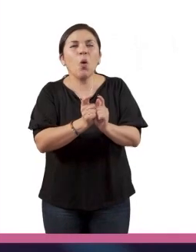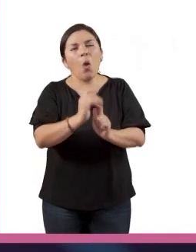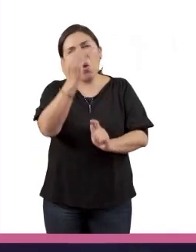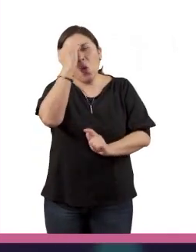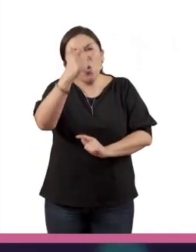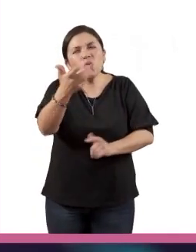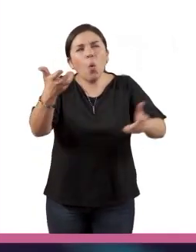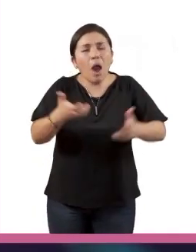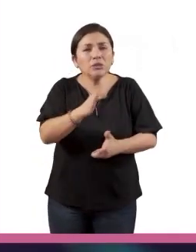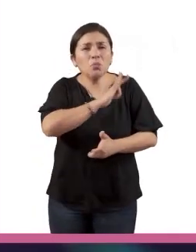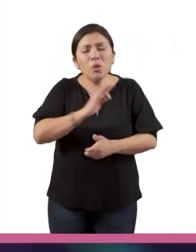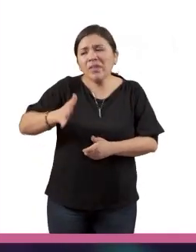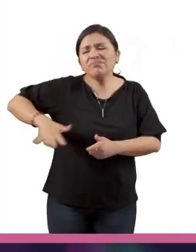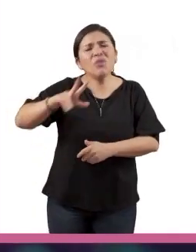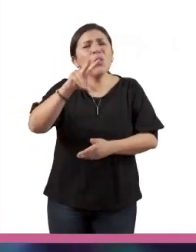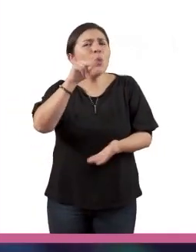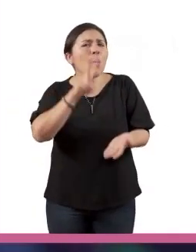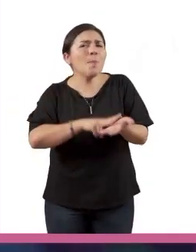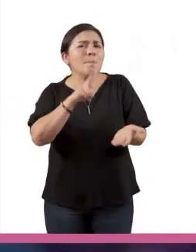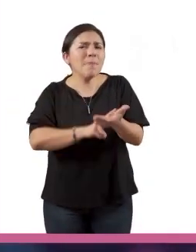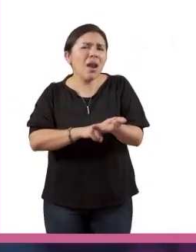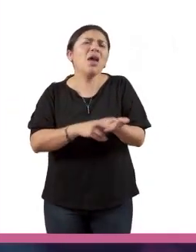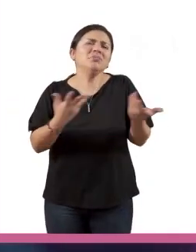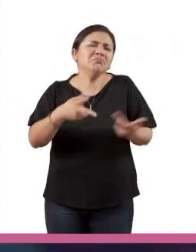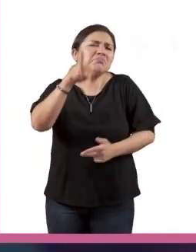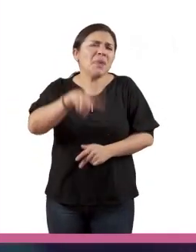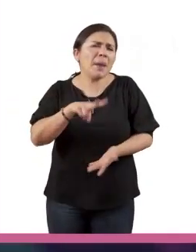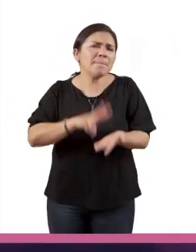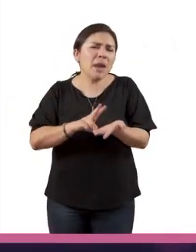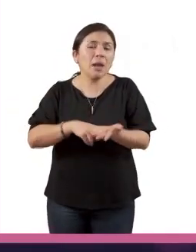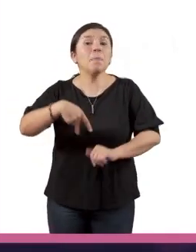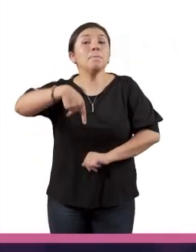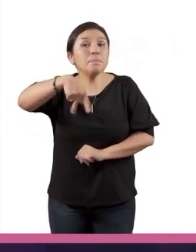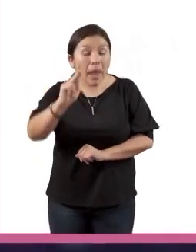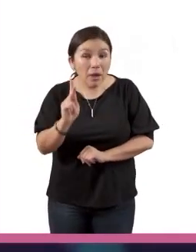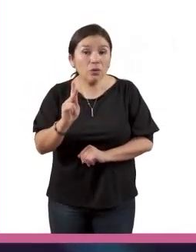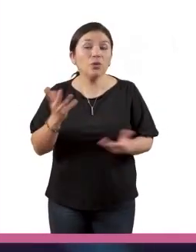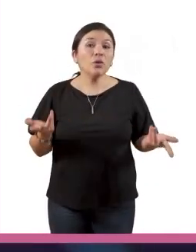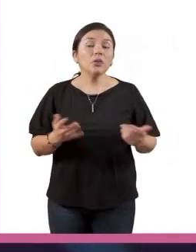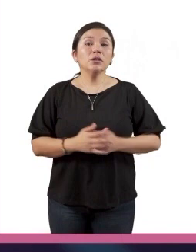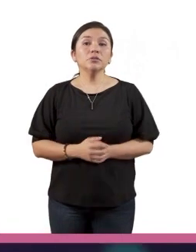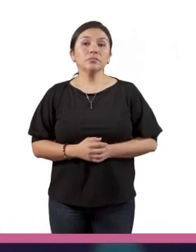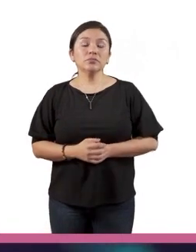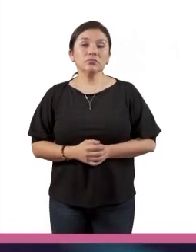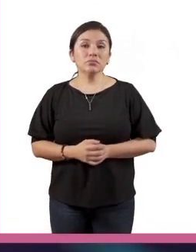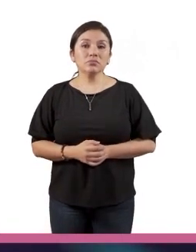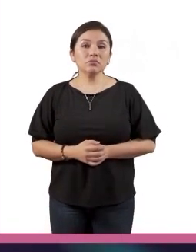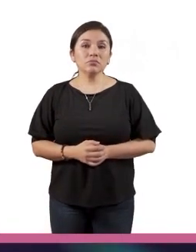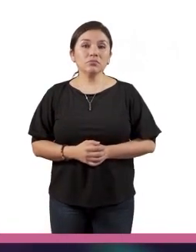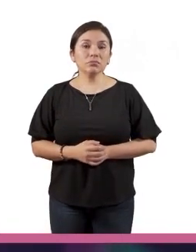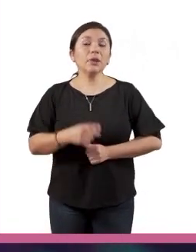banda, lo que tú puedes hacer, no es reconocido por la sociedad. Sin embargo,